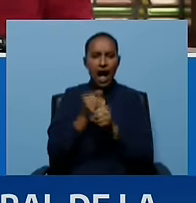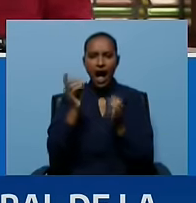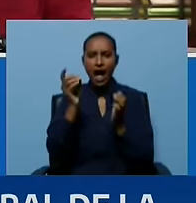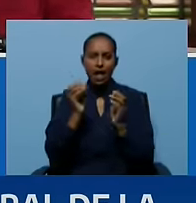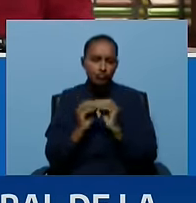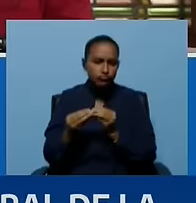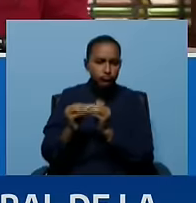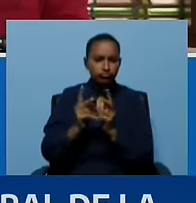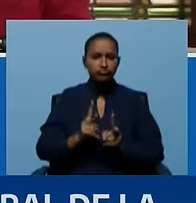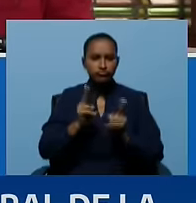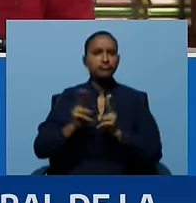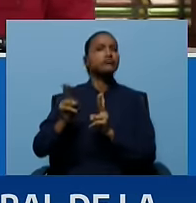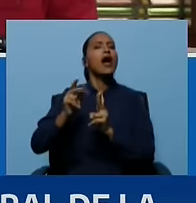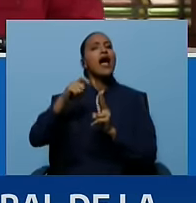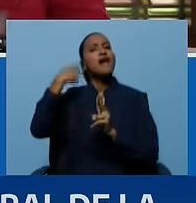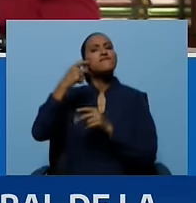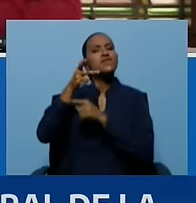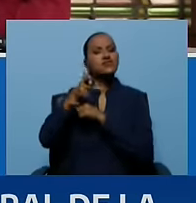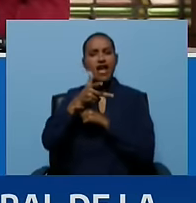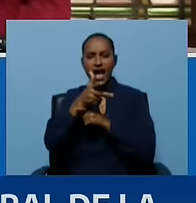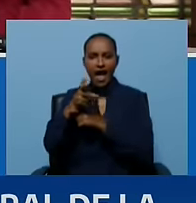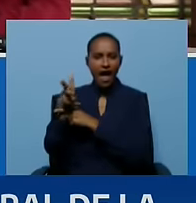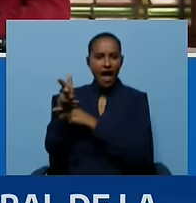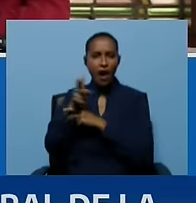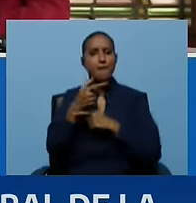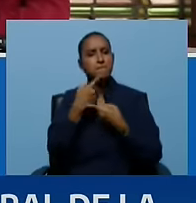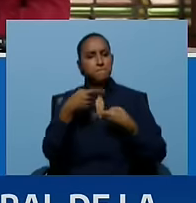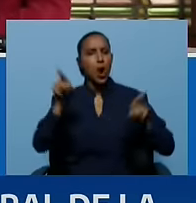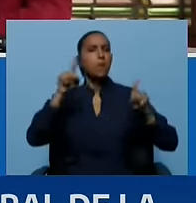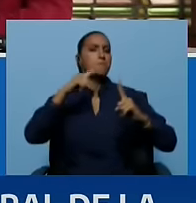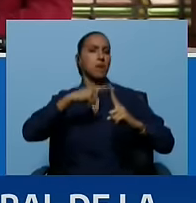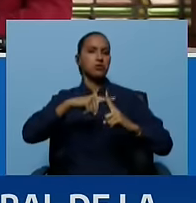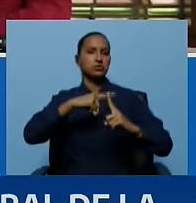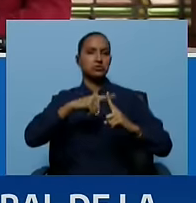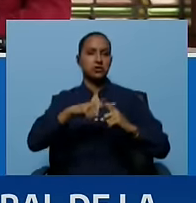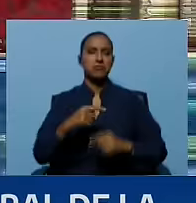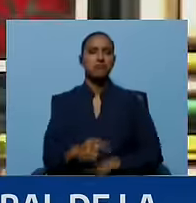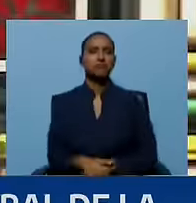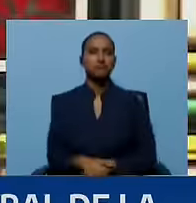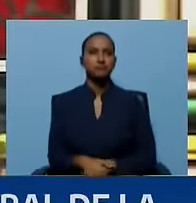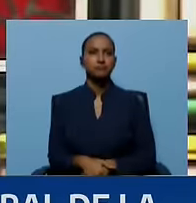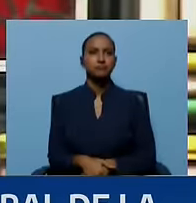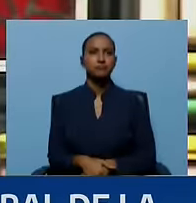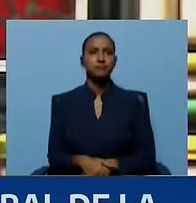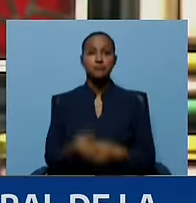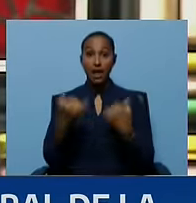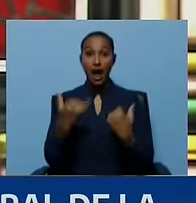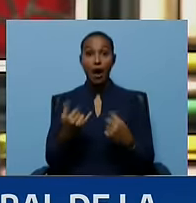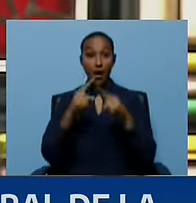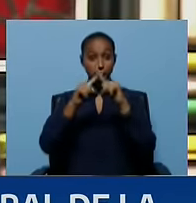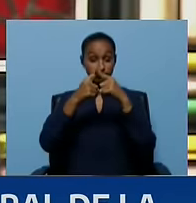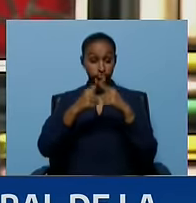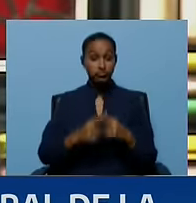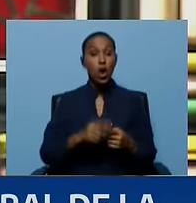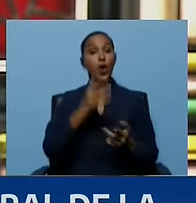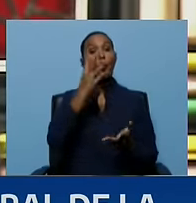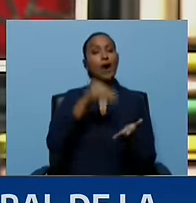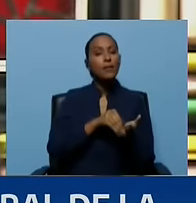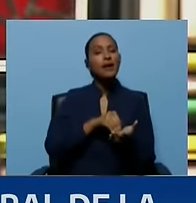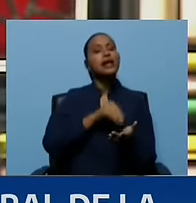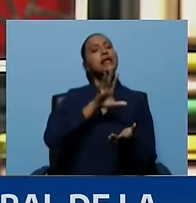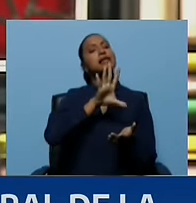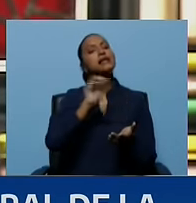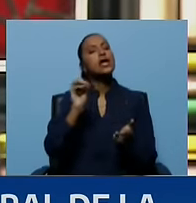ternura de la comunidad. Presidente, tenemos un balance en estos 4.508 circuitos donde la gente no votó